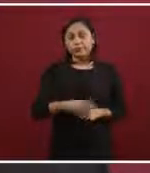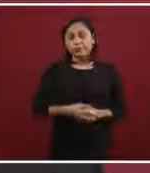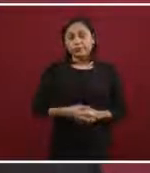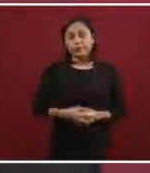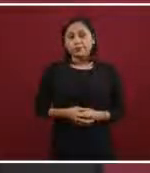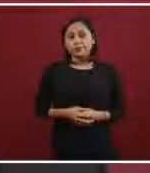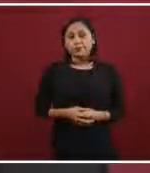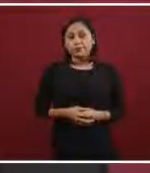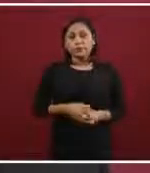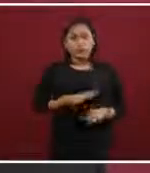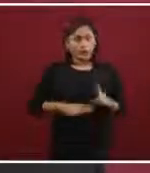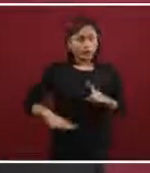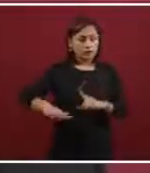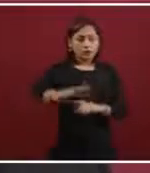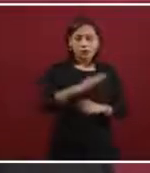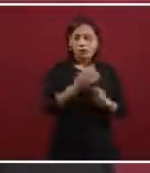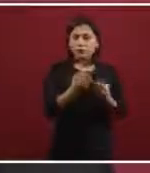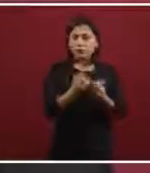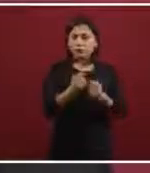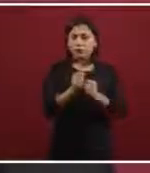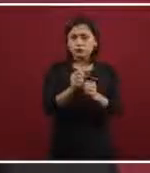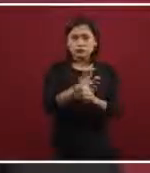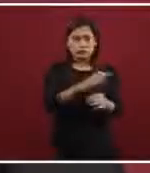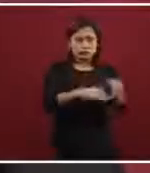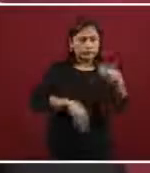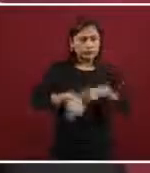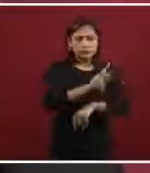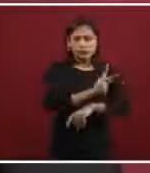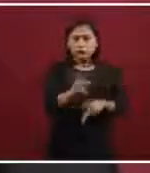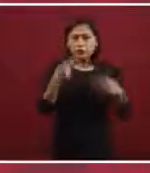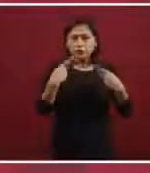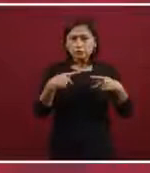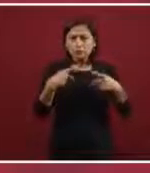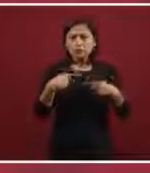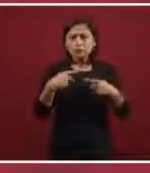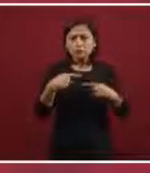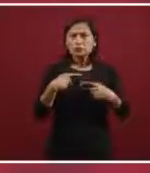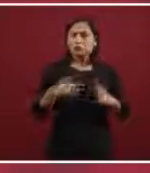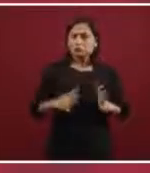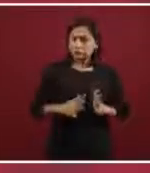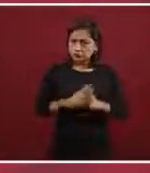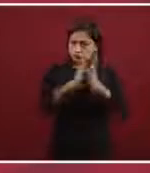la sociedad y el sector empresarial